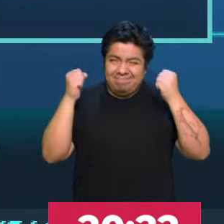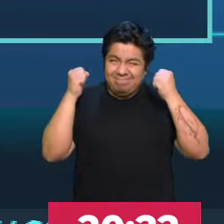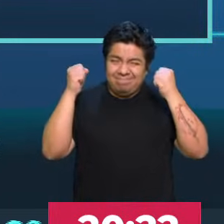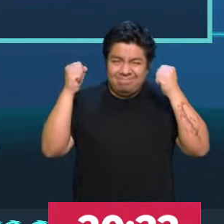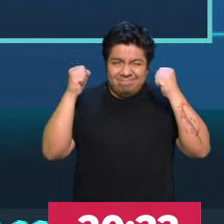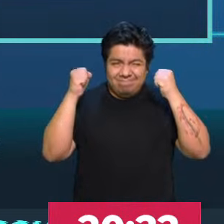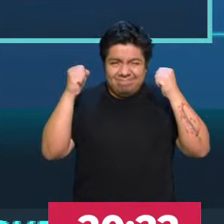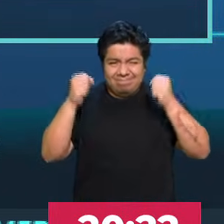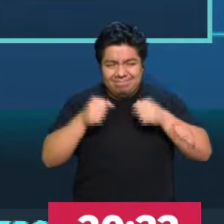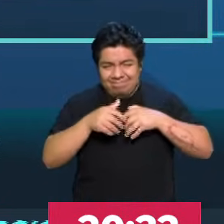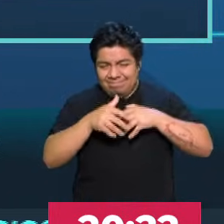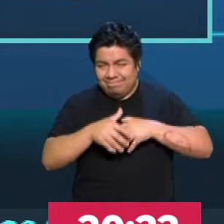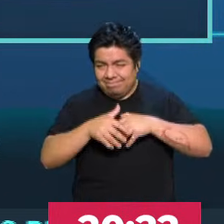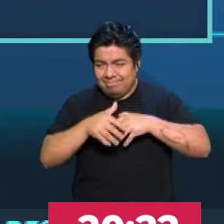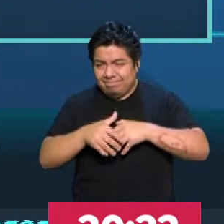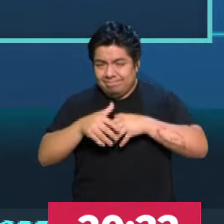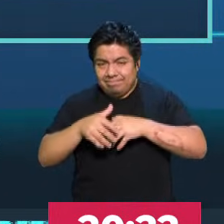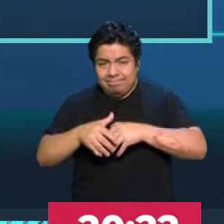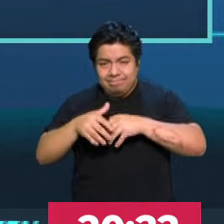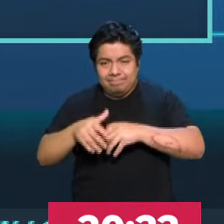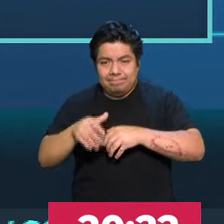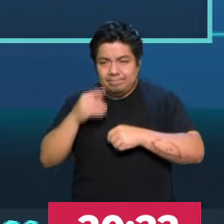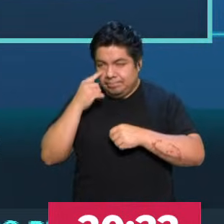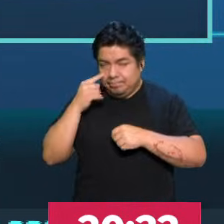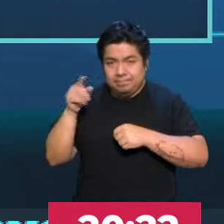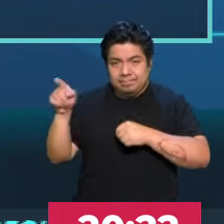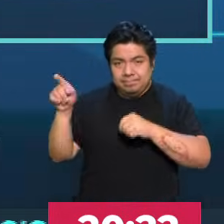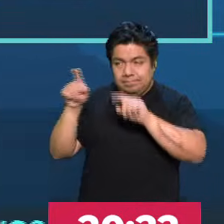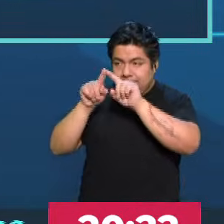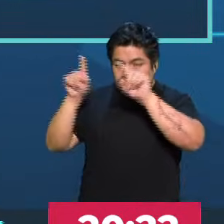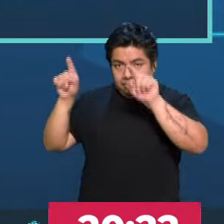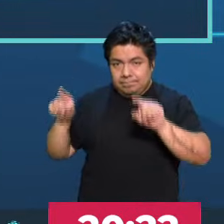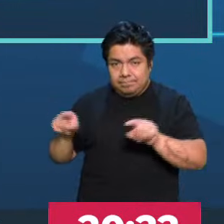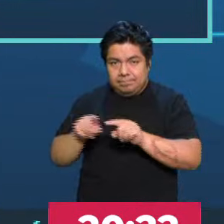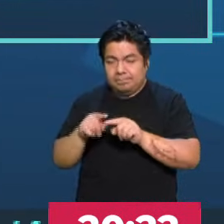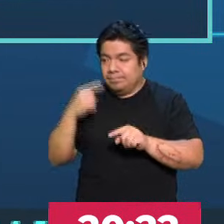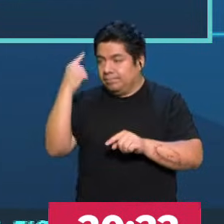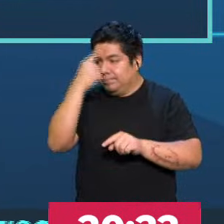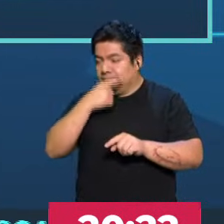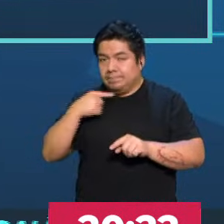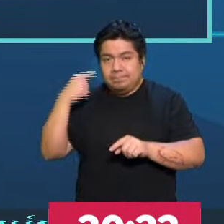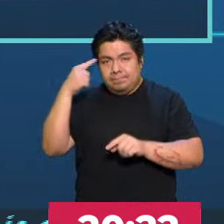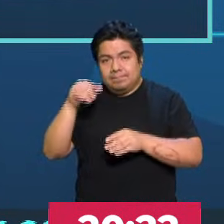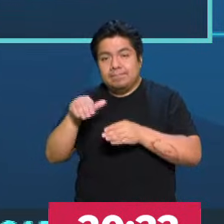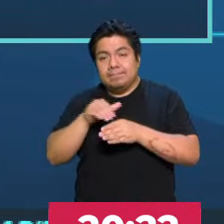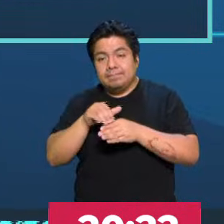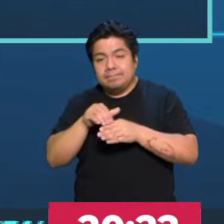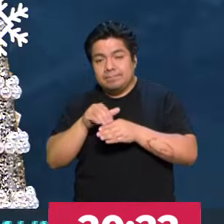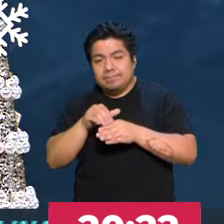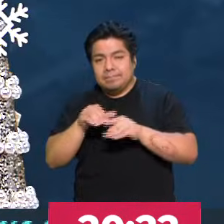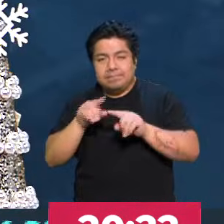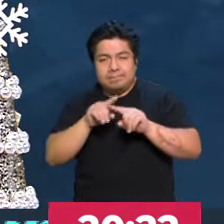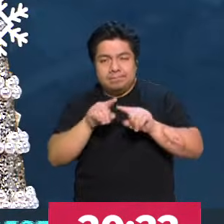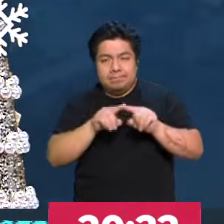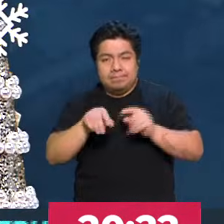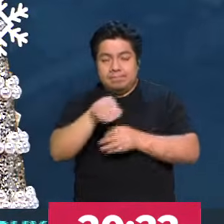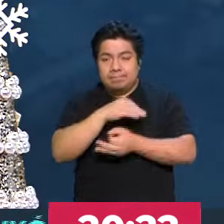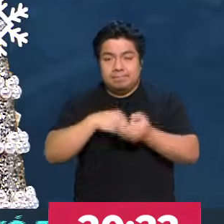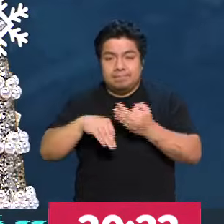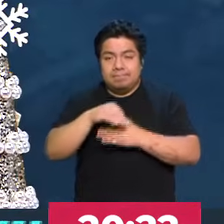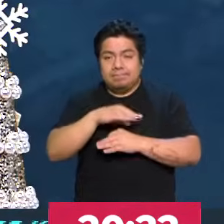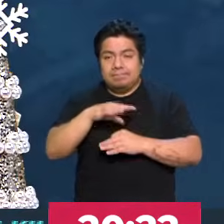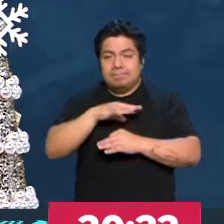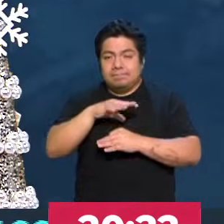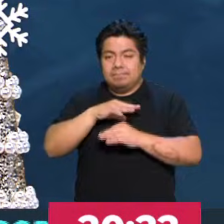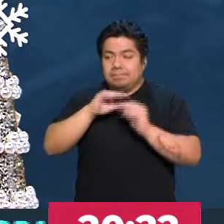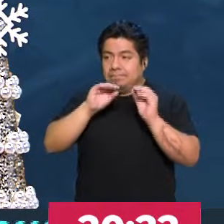protestas, este cartel que es el que ahora todos vemos con su cara, este morado que estaba en todos lados, que todo lo